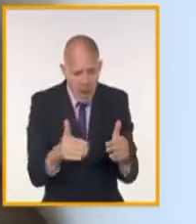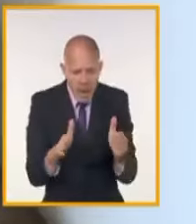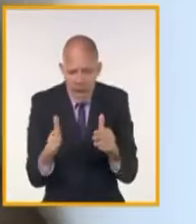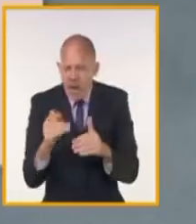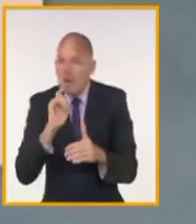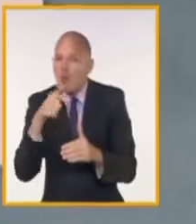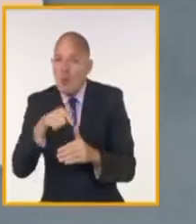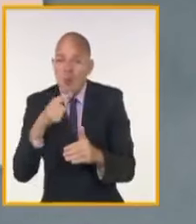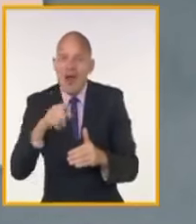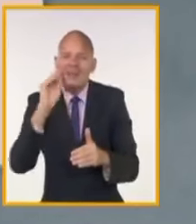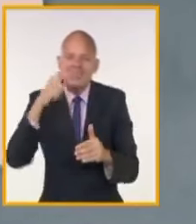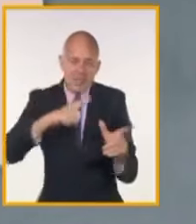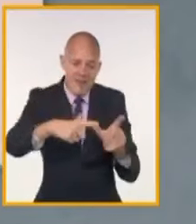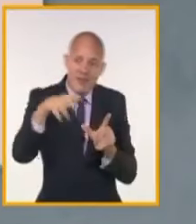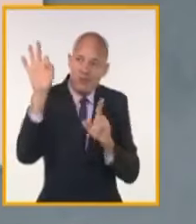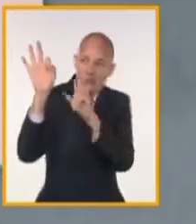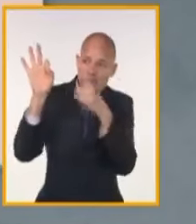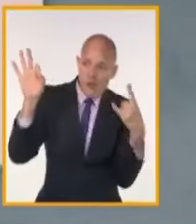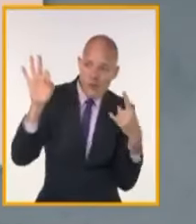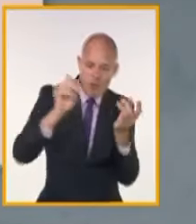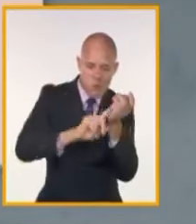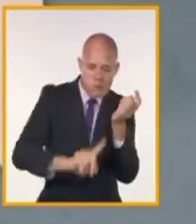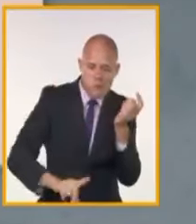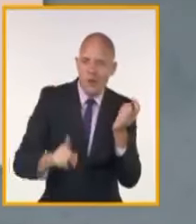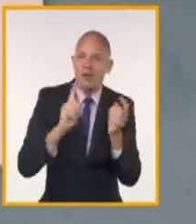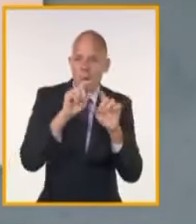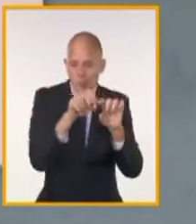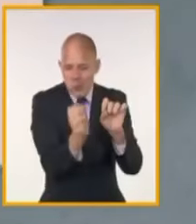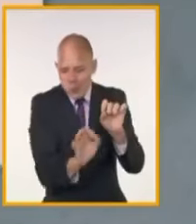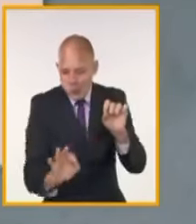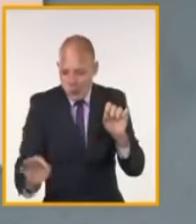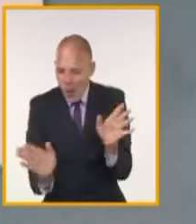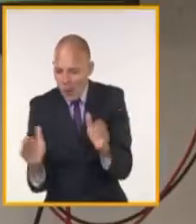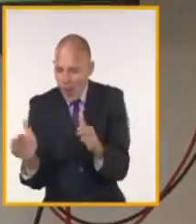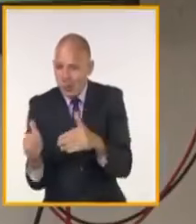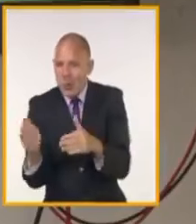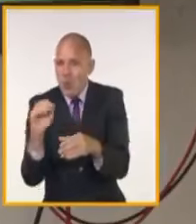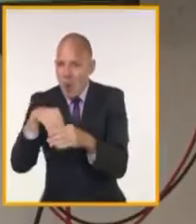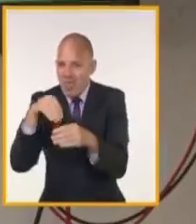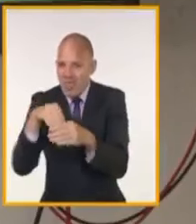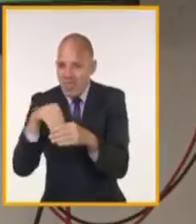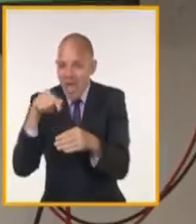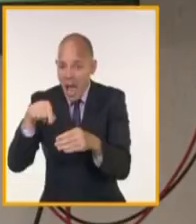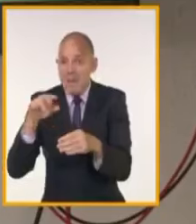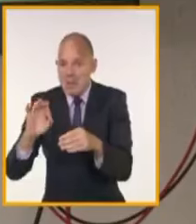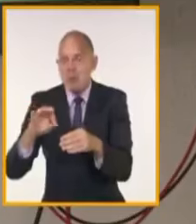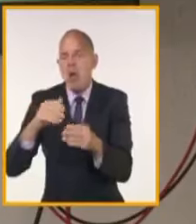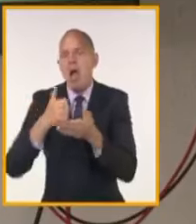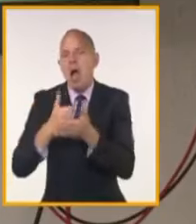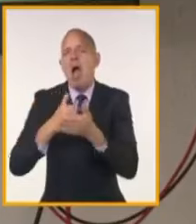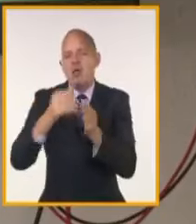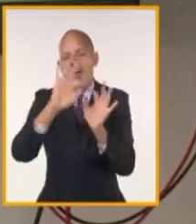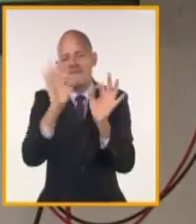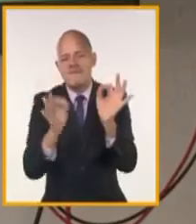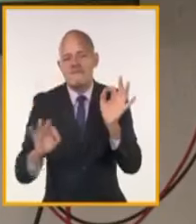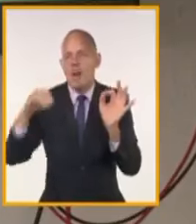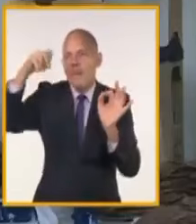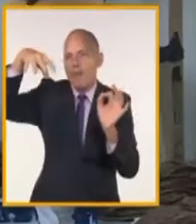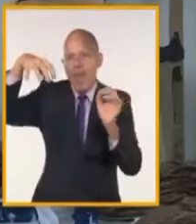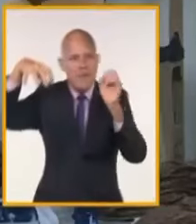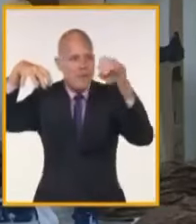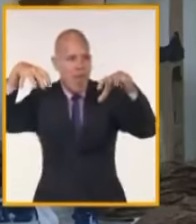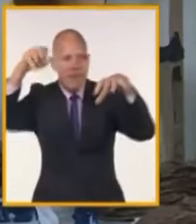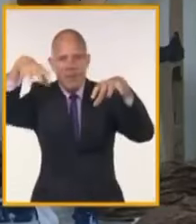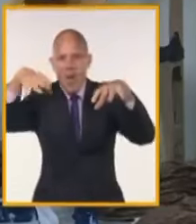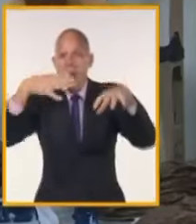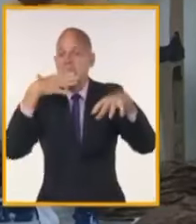sistema eléctrico nacional aporta seguridad la y a la vez Independencia